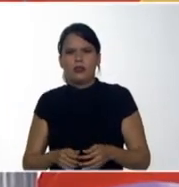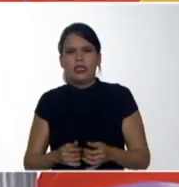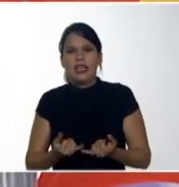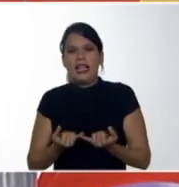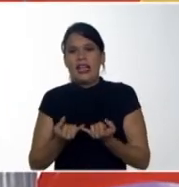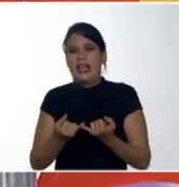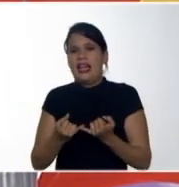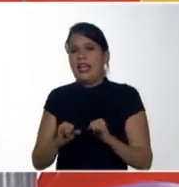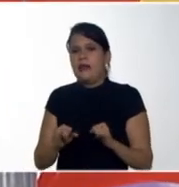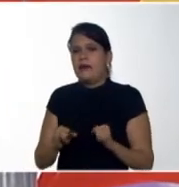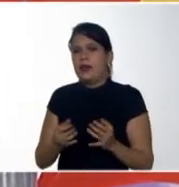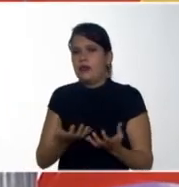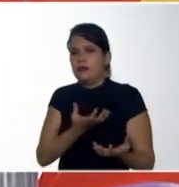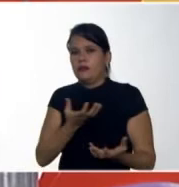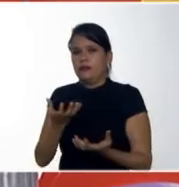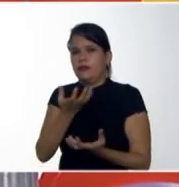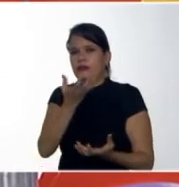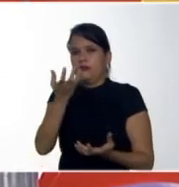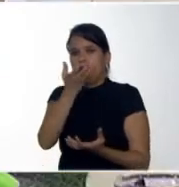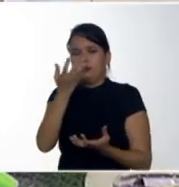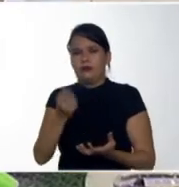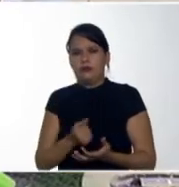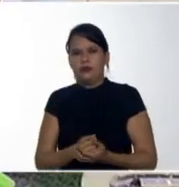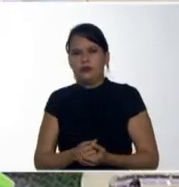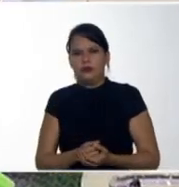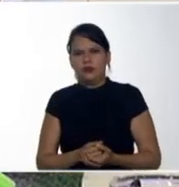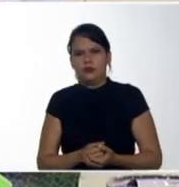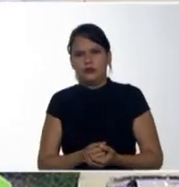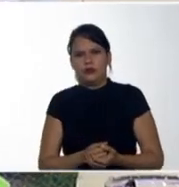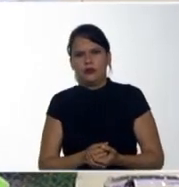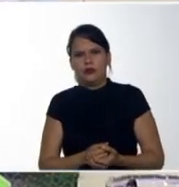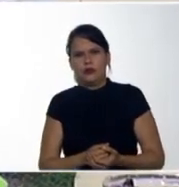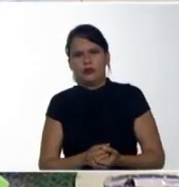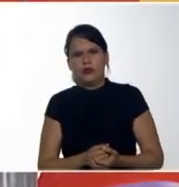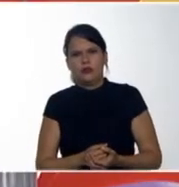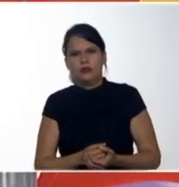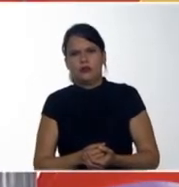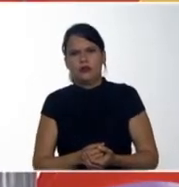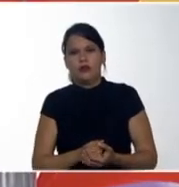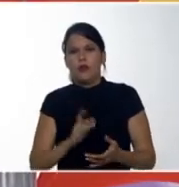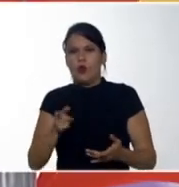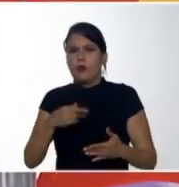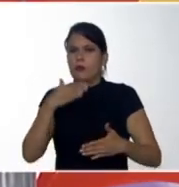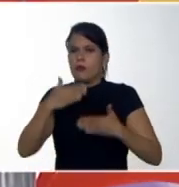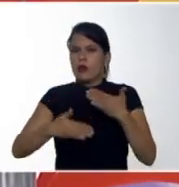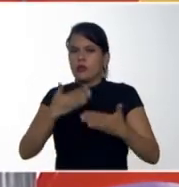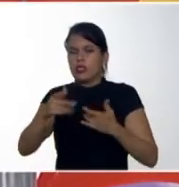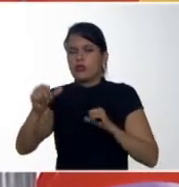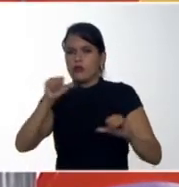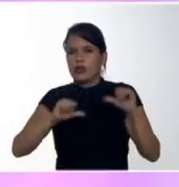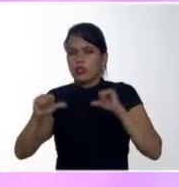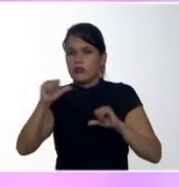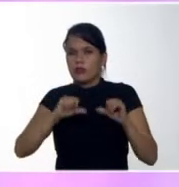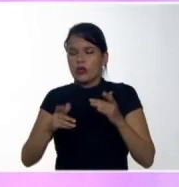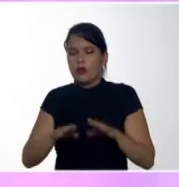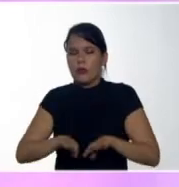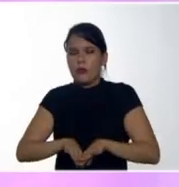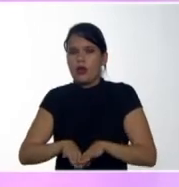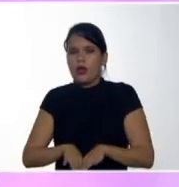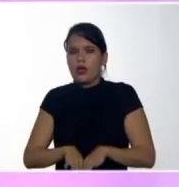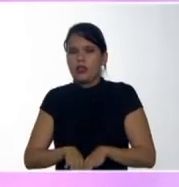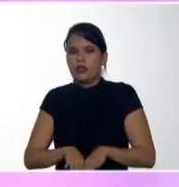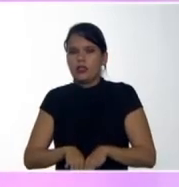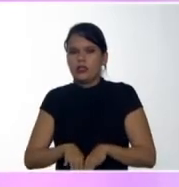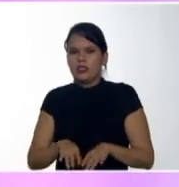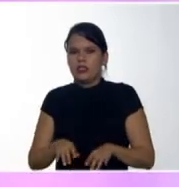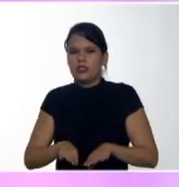gas, que se salga, y por procesos químicos, vamos a separar, técnicas de